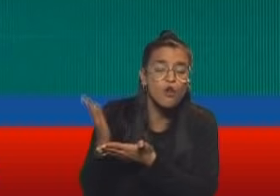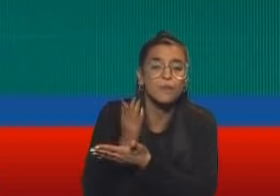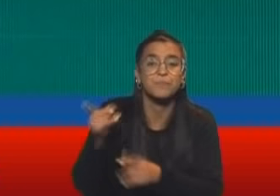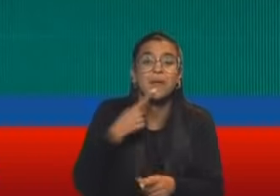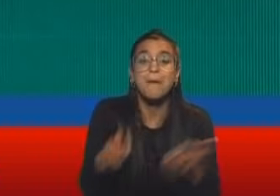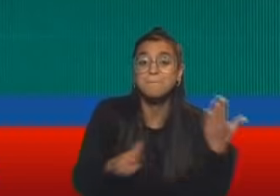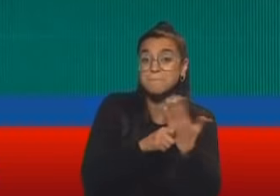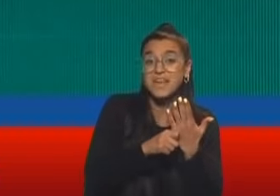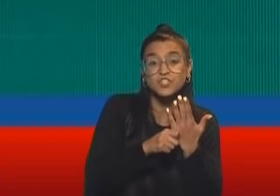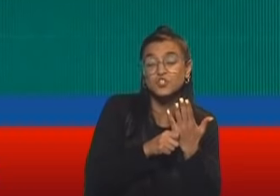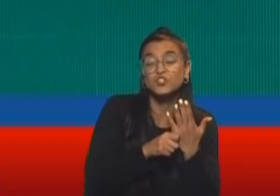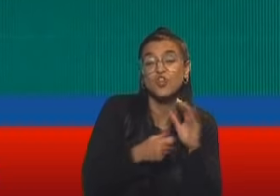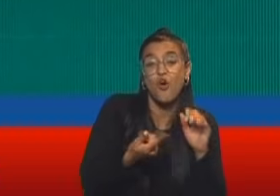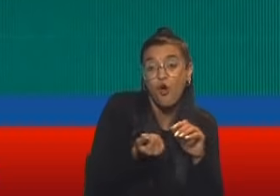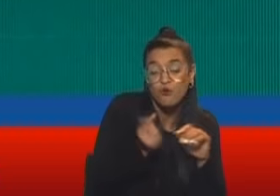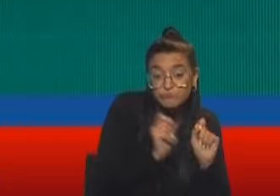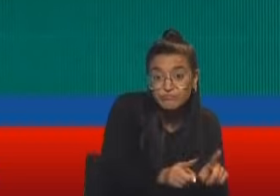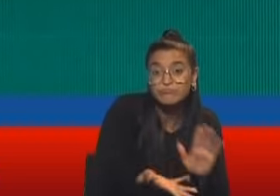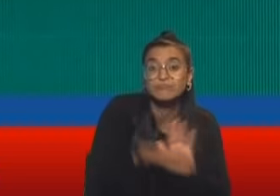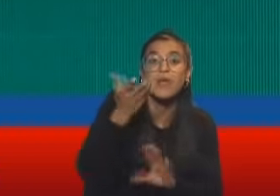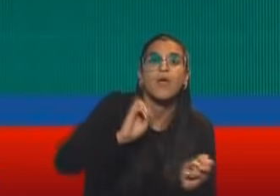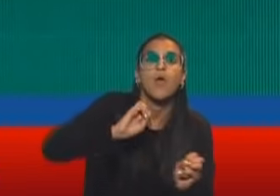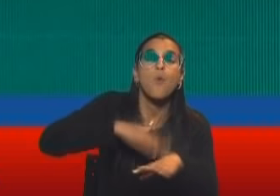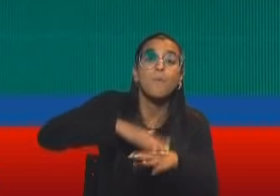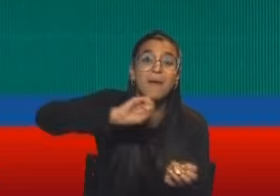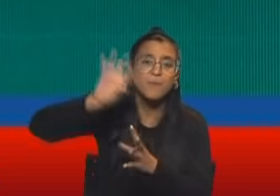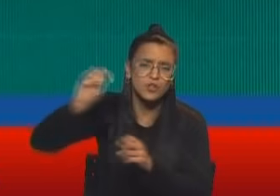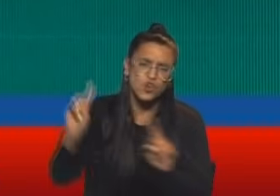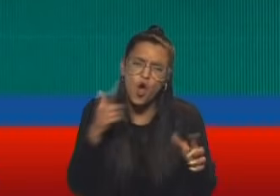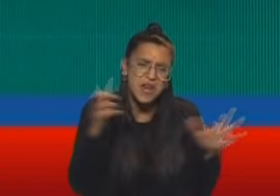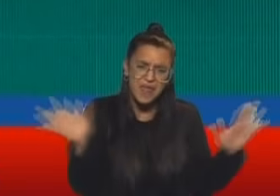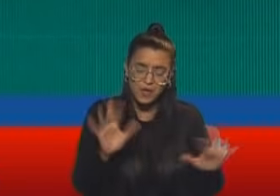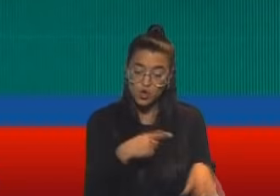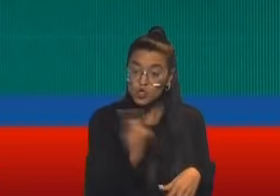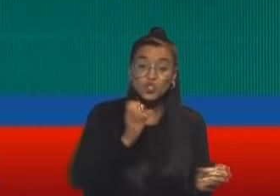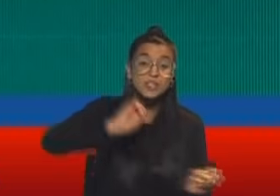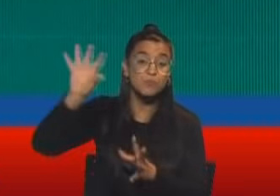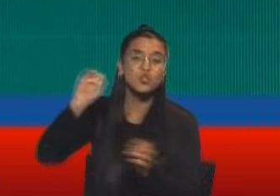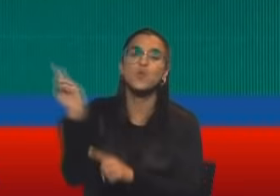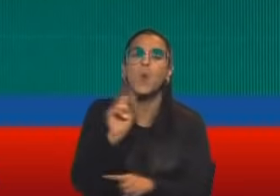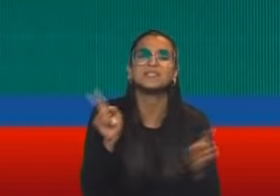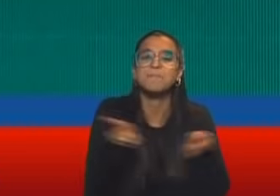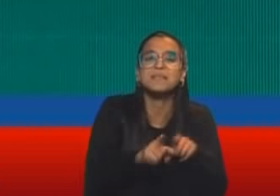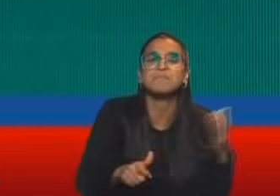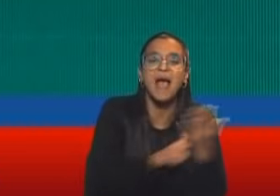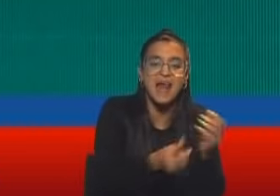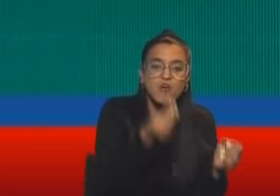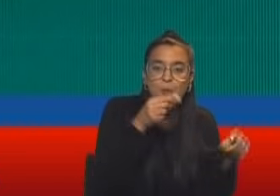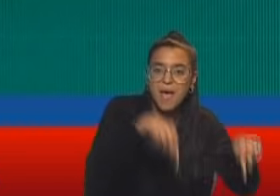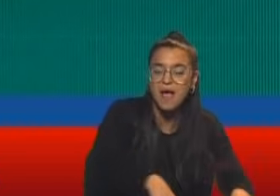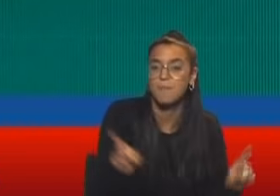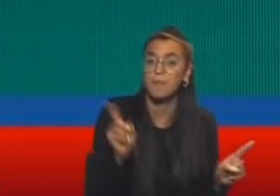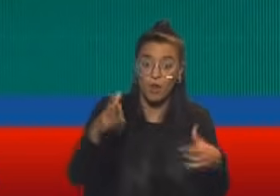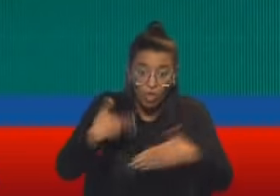el precio no subía porque se estaba exportando más. No tiene nada que ver, esto nos decían, la carne que nosotros exportamos no es la que se come aquí. Sin embargo, los